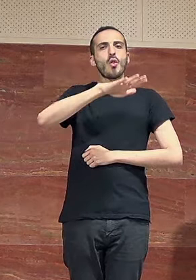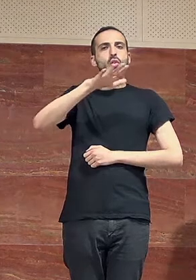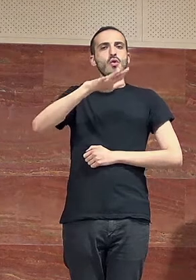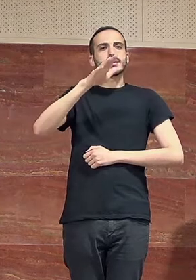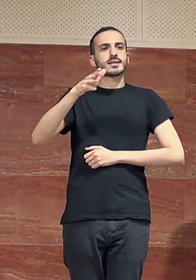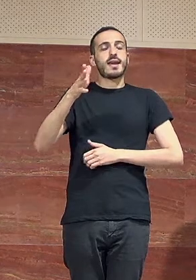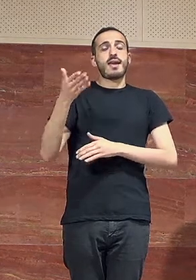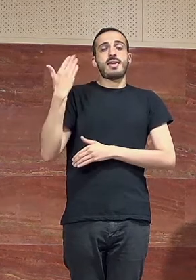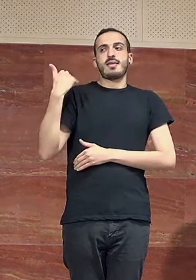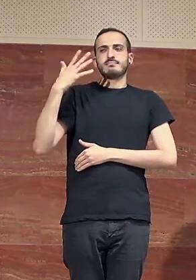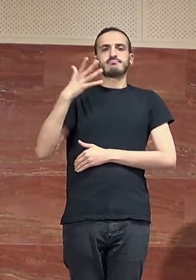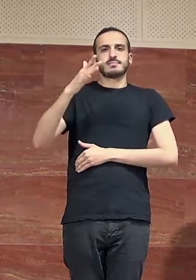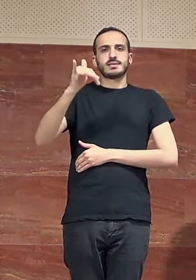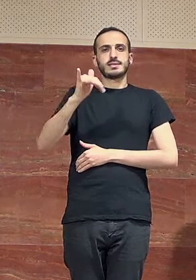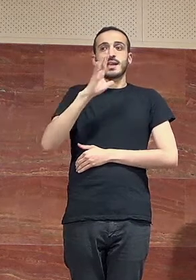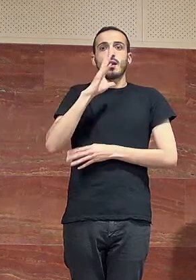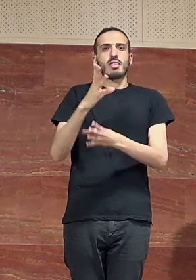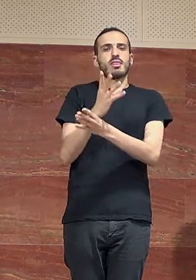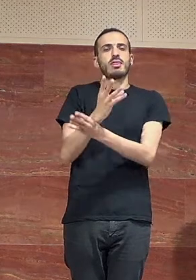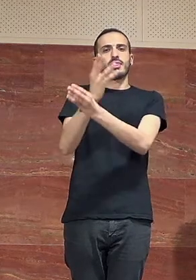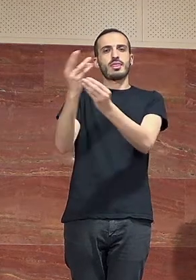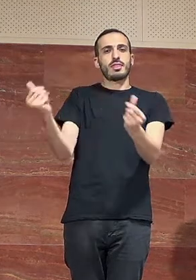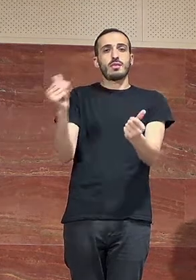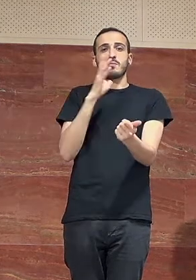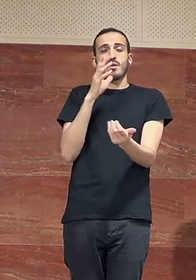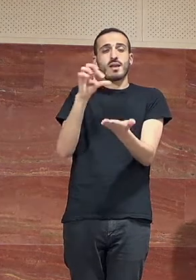existían antes y que ahora han desaparecido en las grandes ciudades,